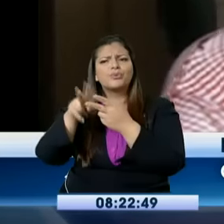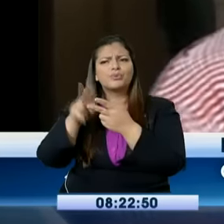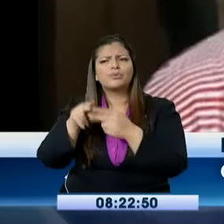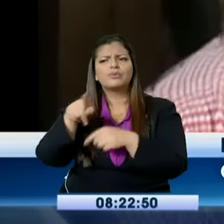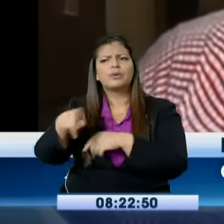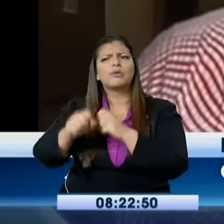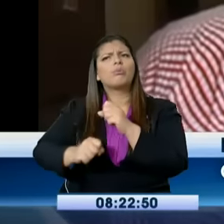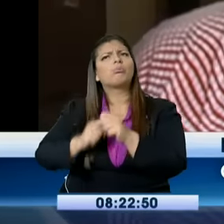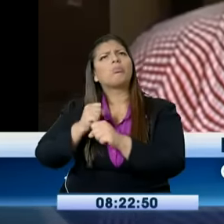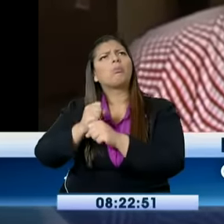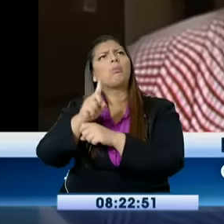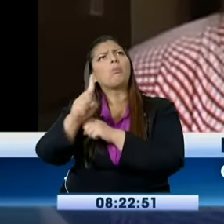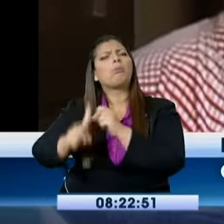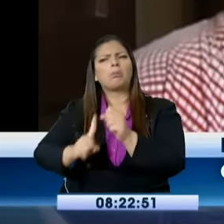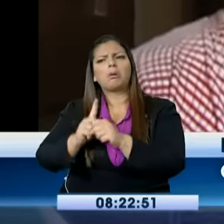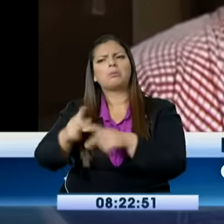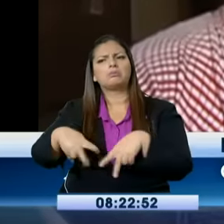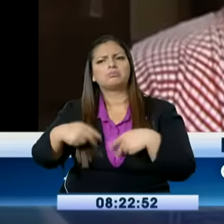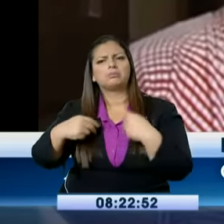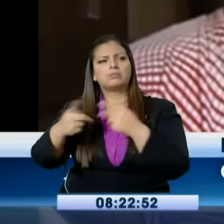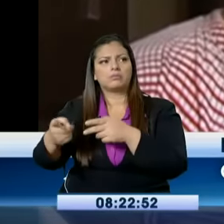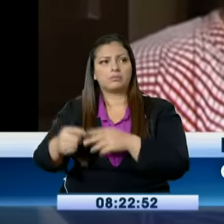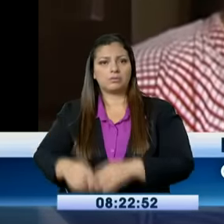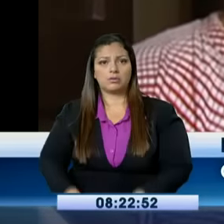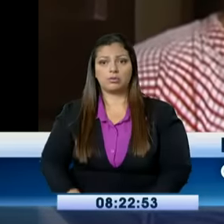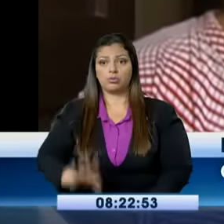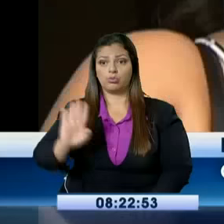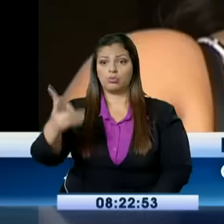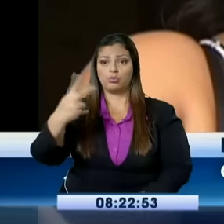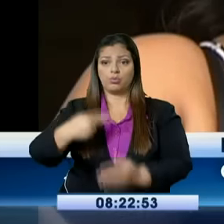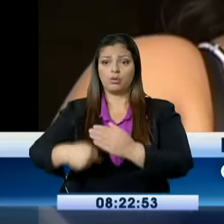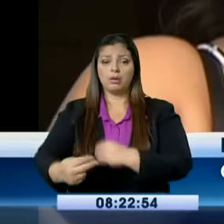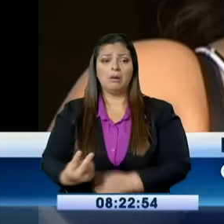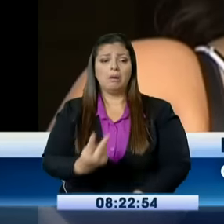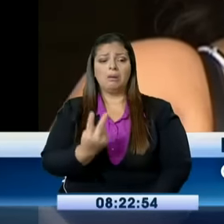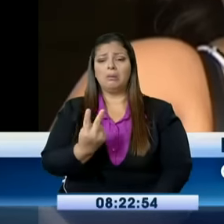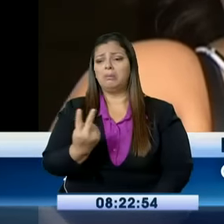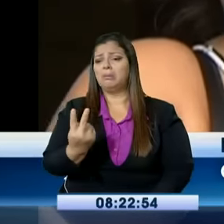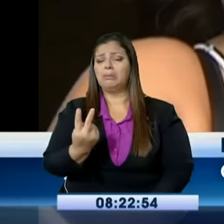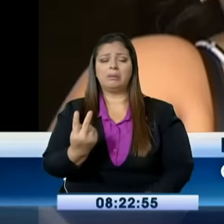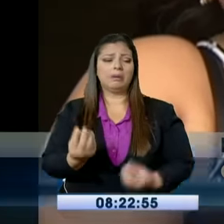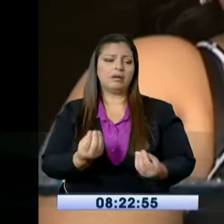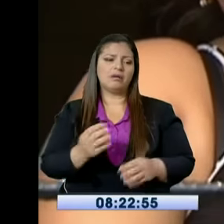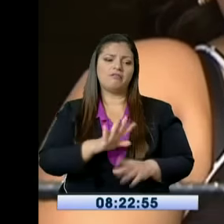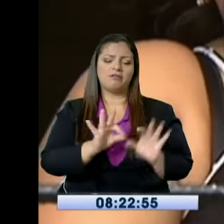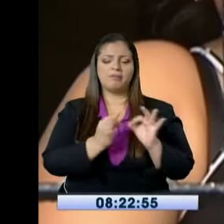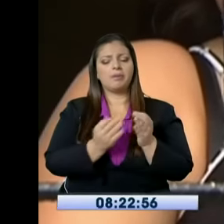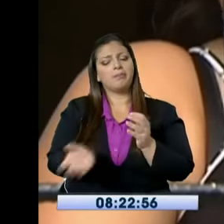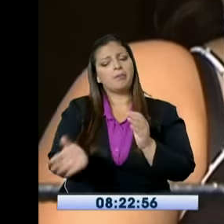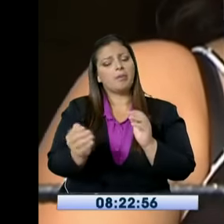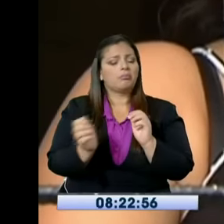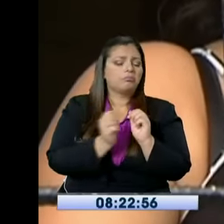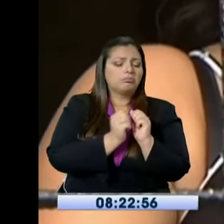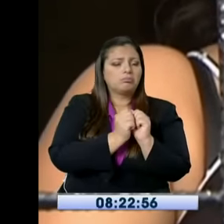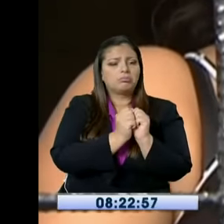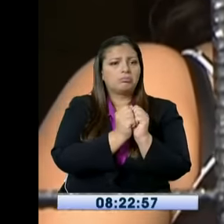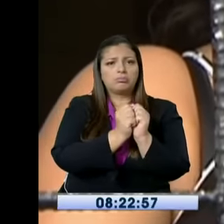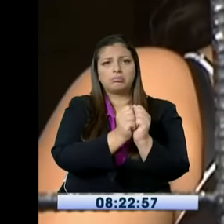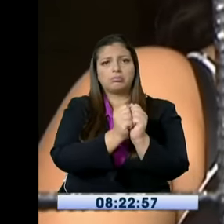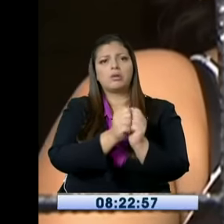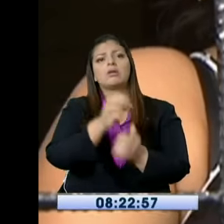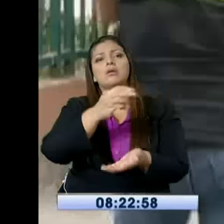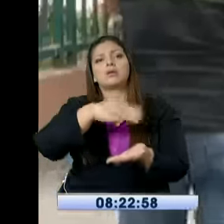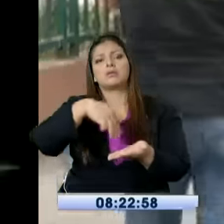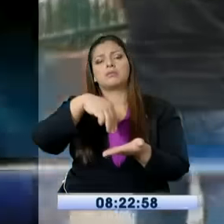vivían ahí. Los hijos ya, ellos se fueron, se los llevaron los familiares. Los dos eran de Manabí, de Jipijapa. Parece que se los iban a llevar